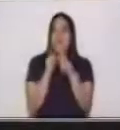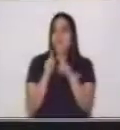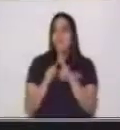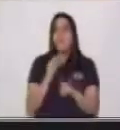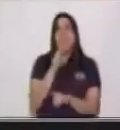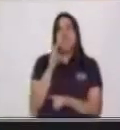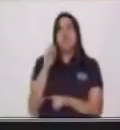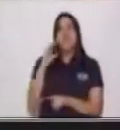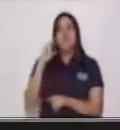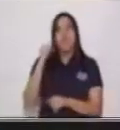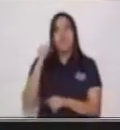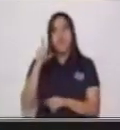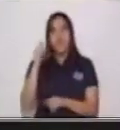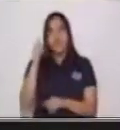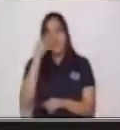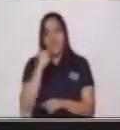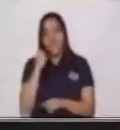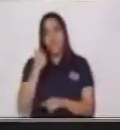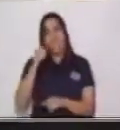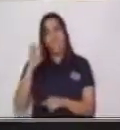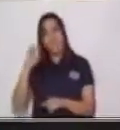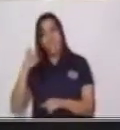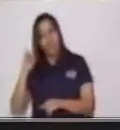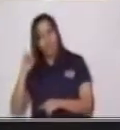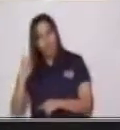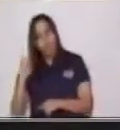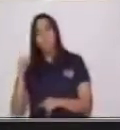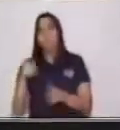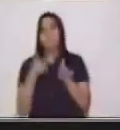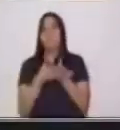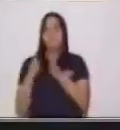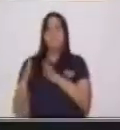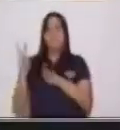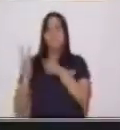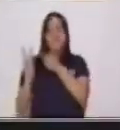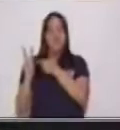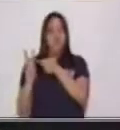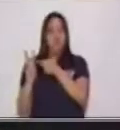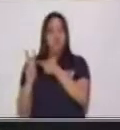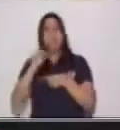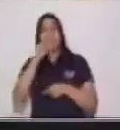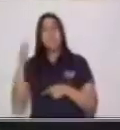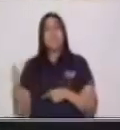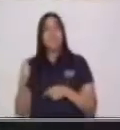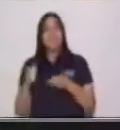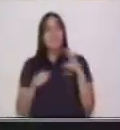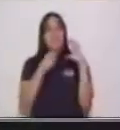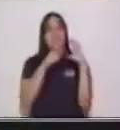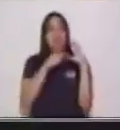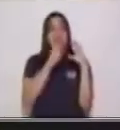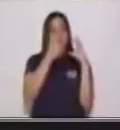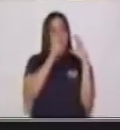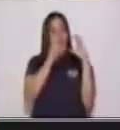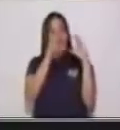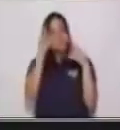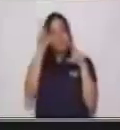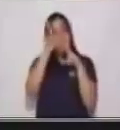y consonantes, pero la B se va a colocar siempre que haya una consonante y que el sonido esté